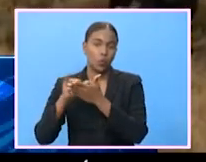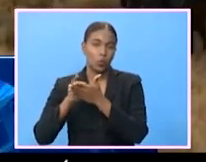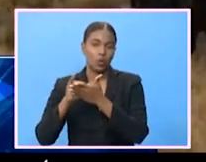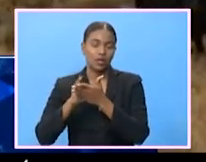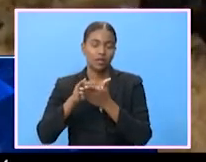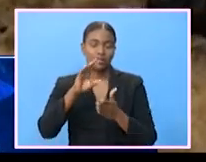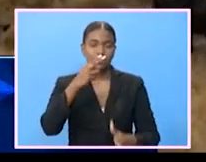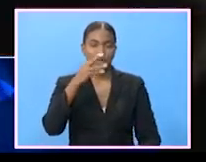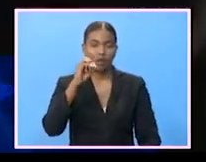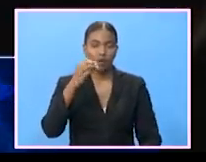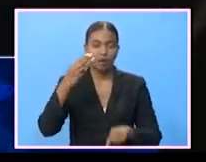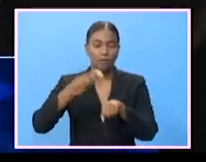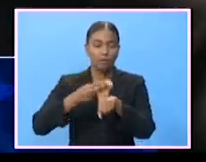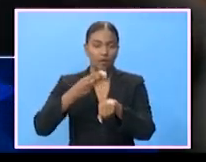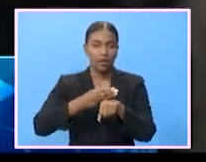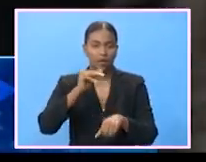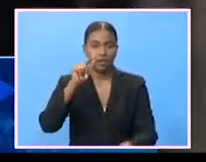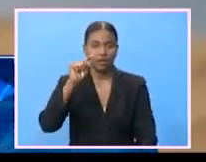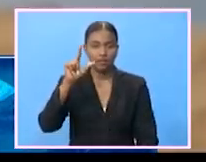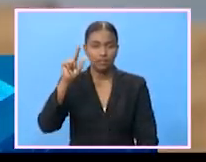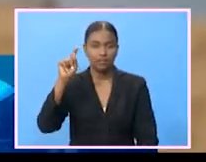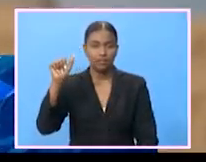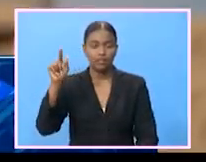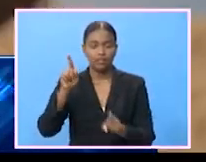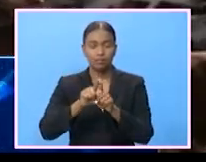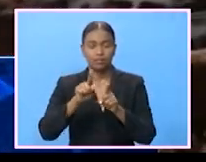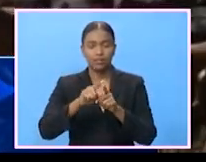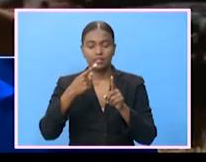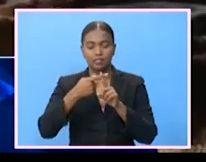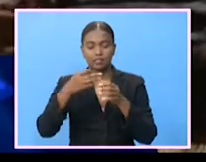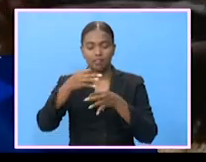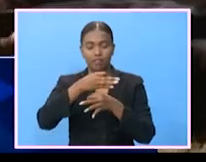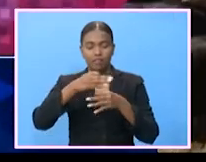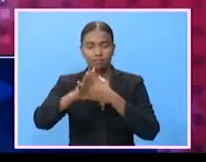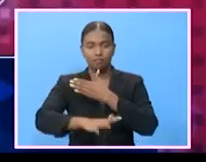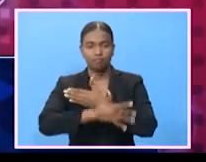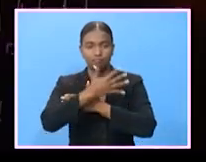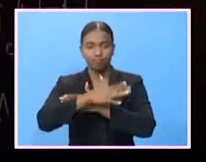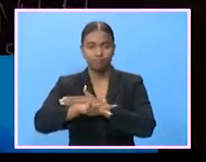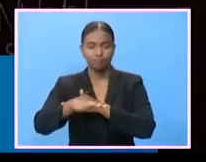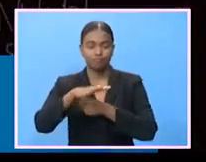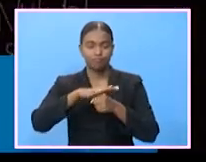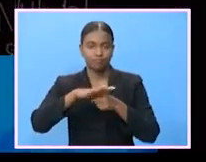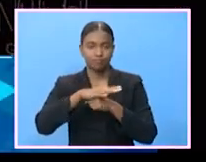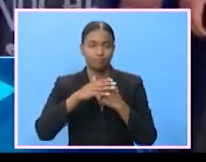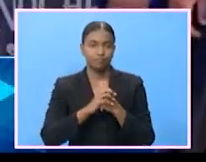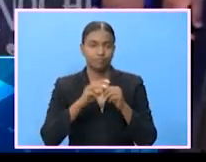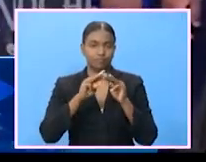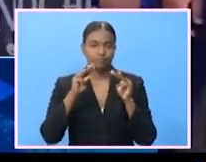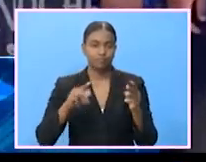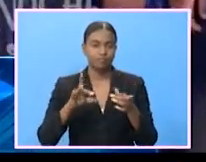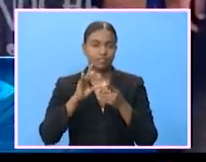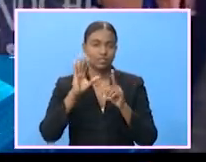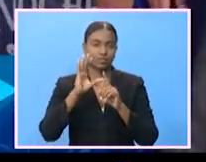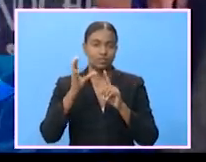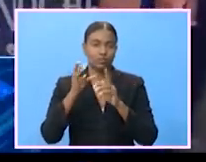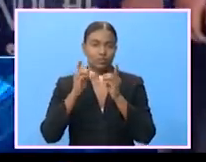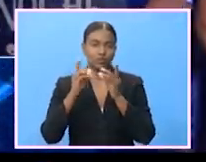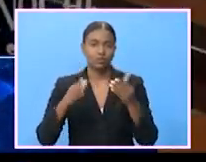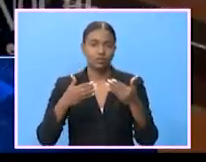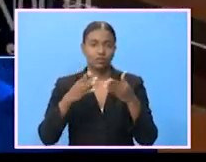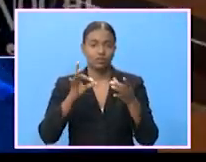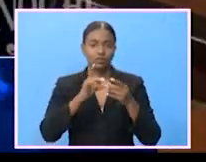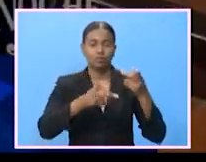Chicago, Miami, Atlanta y el área de la Bahía de San Francisco. El Ministerio de Cultura y la Dirección General